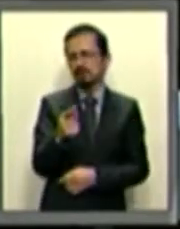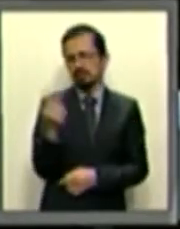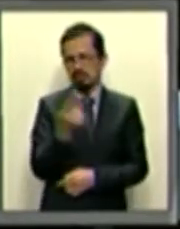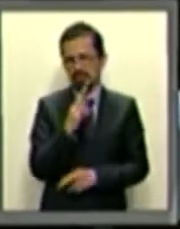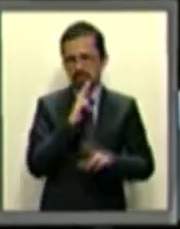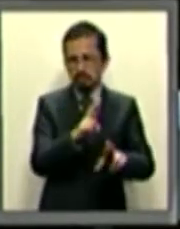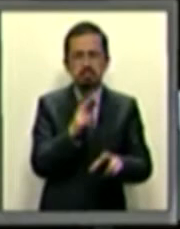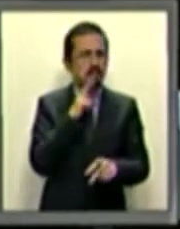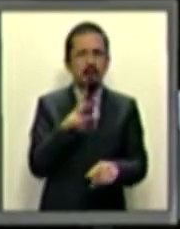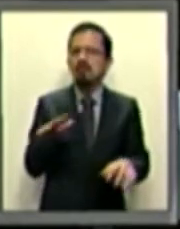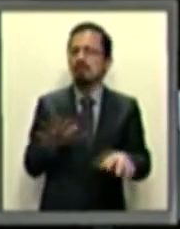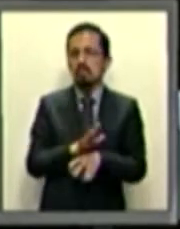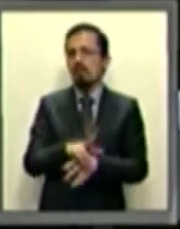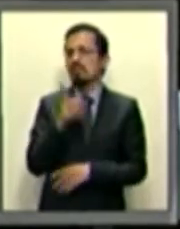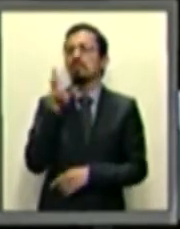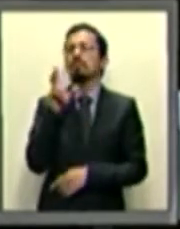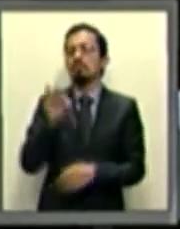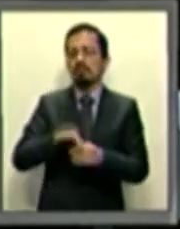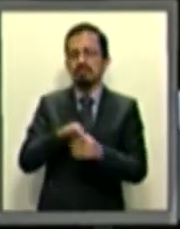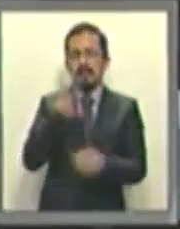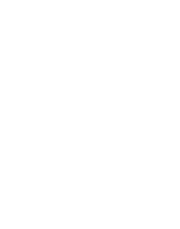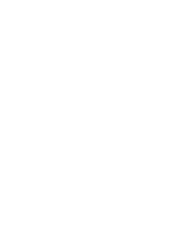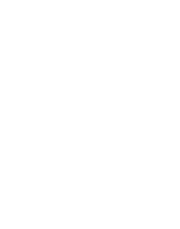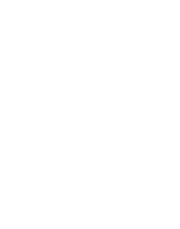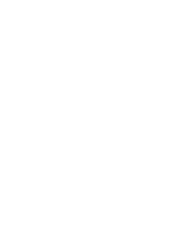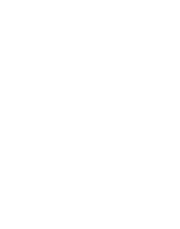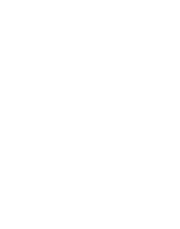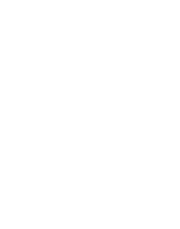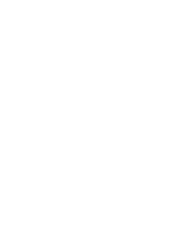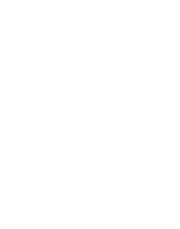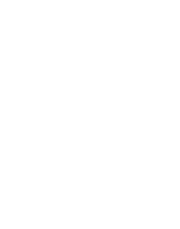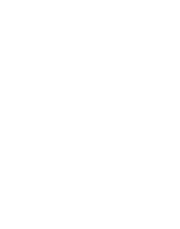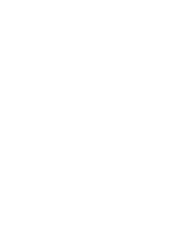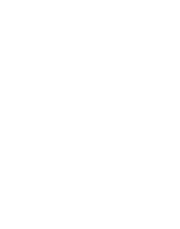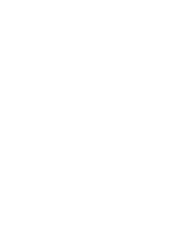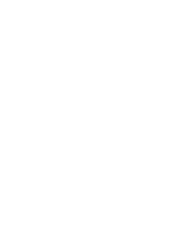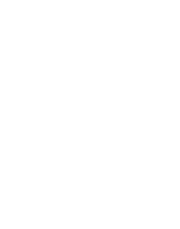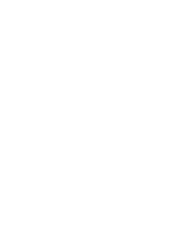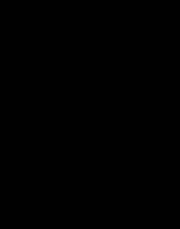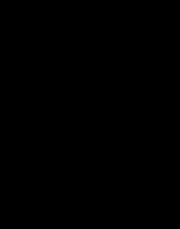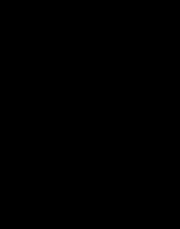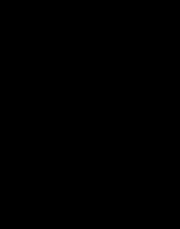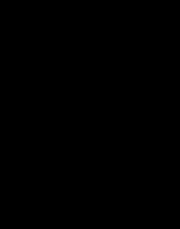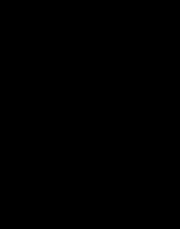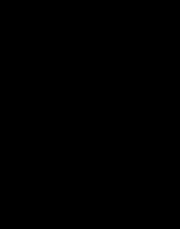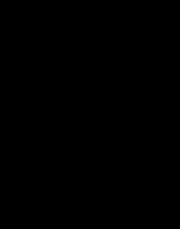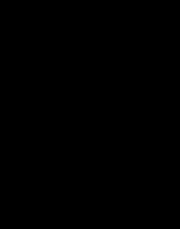votar en contra de su aprobación. Es cuanto, señor presidente. Diputados PRD, más cerca de ti.